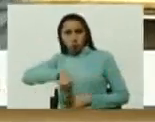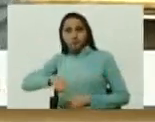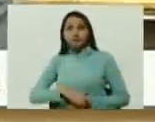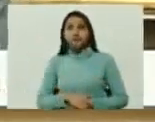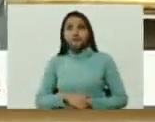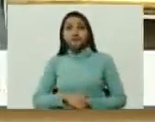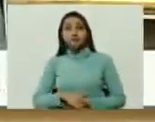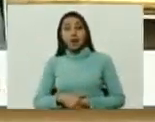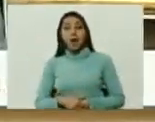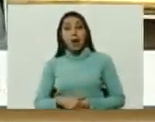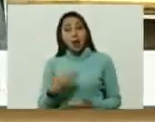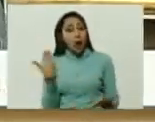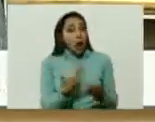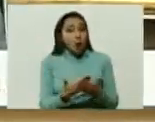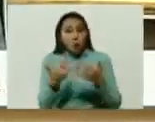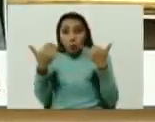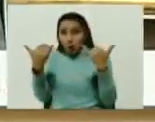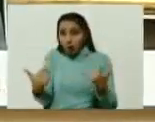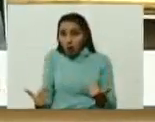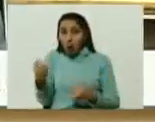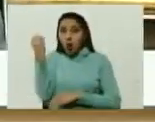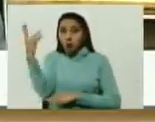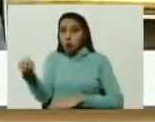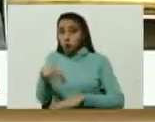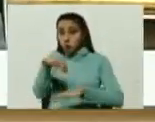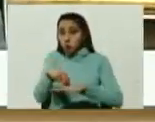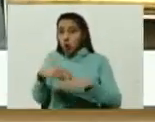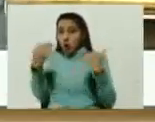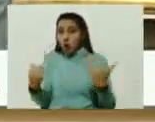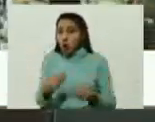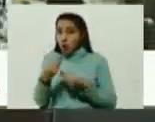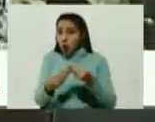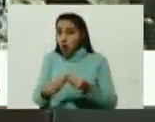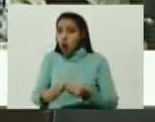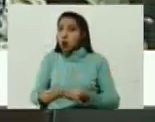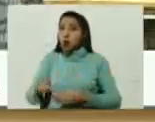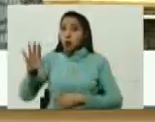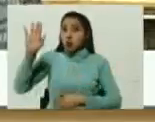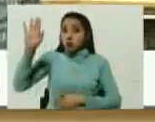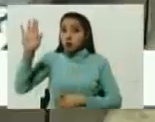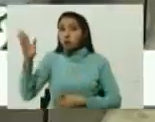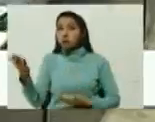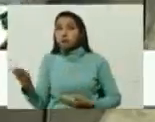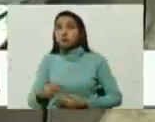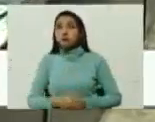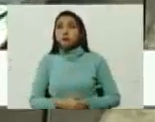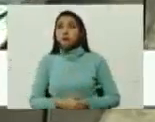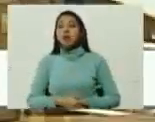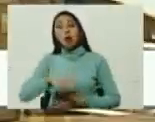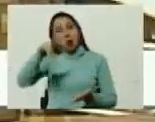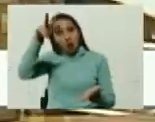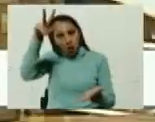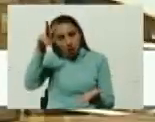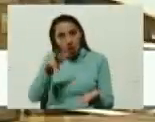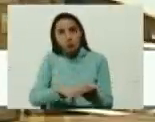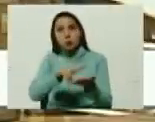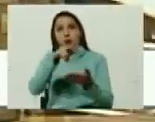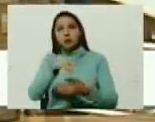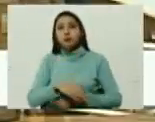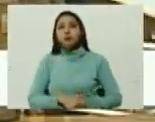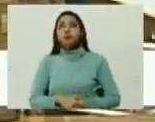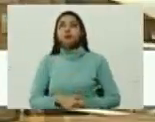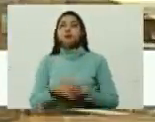propuesta de orden del día de la sesión ordinaria de hoy hacerlo con la señal de costumbre ha aprobado el orden